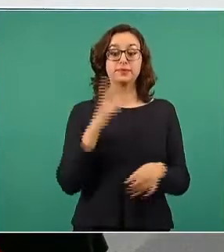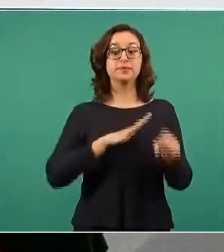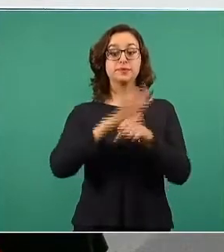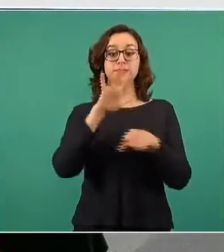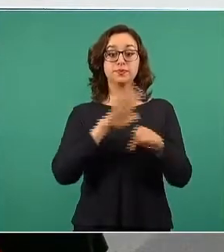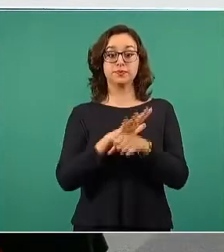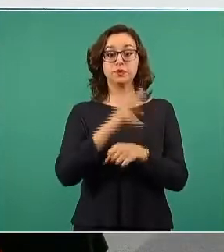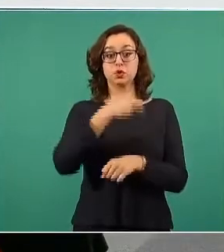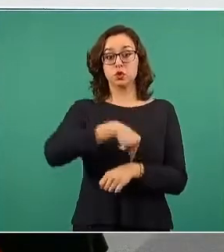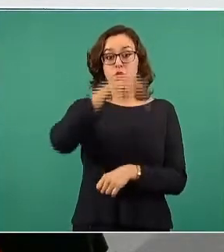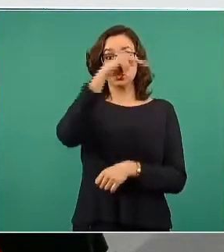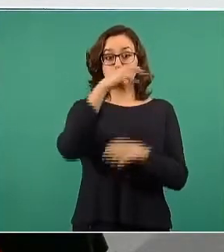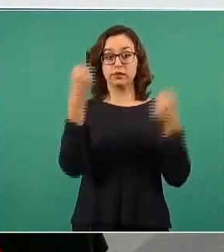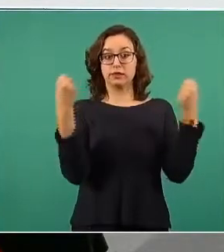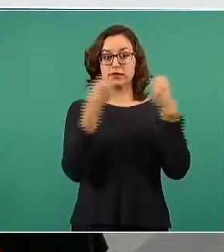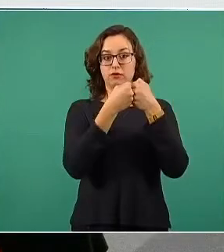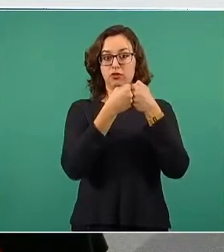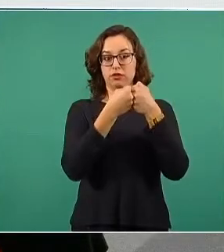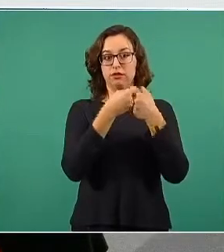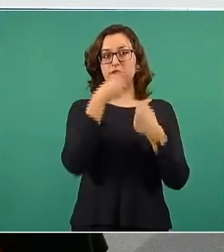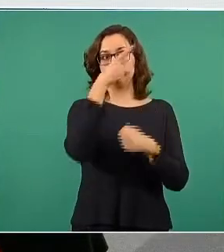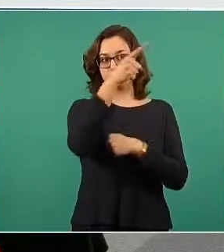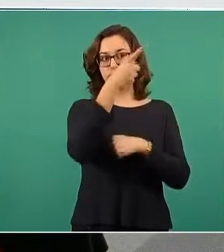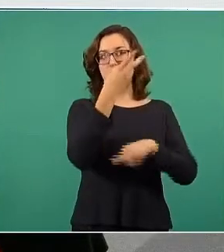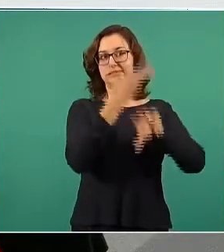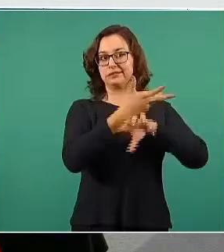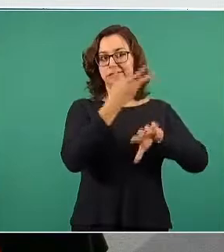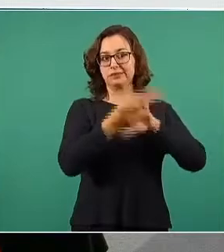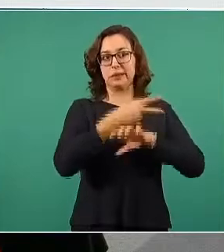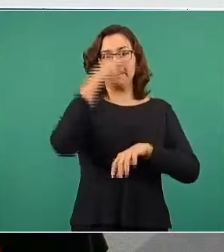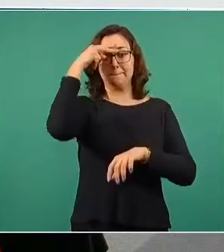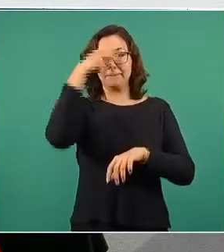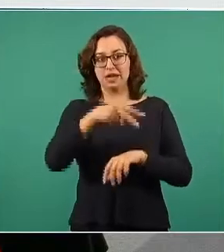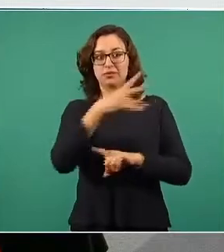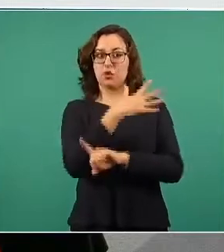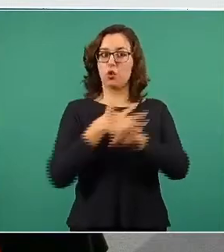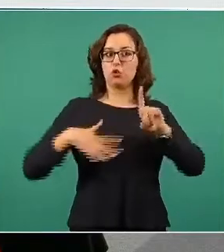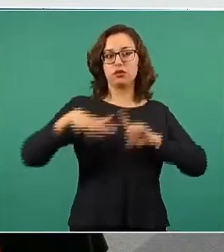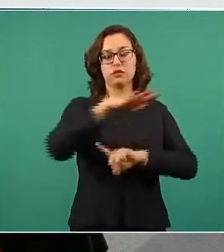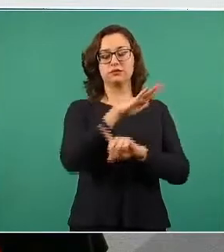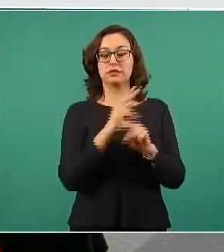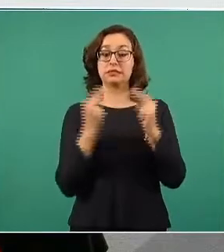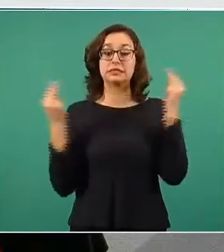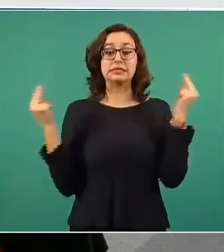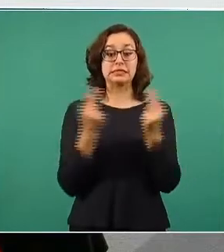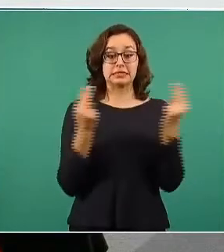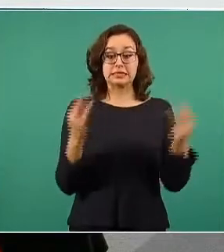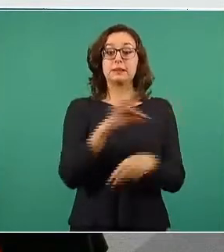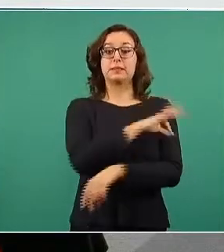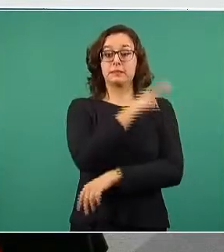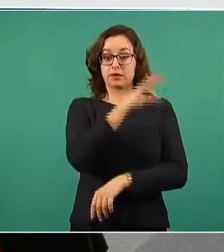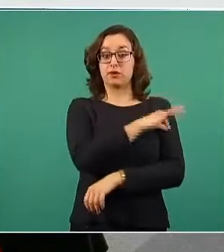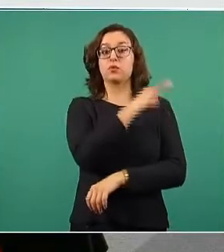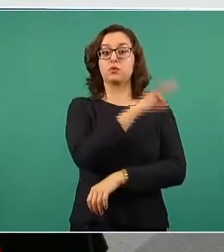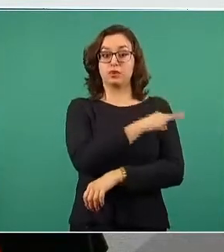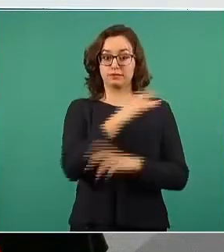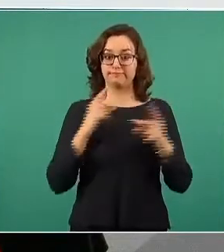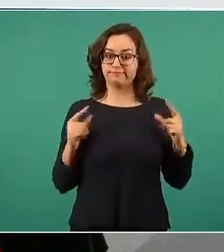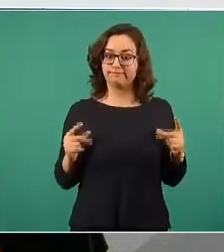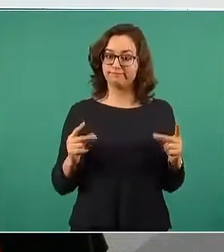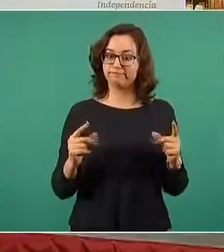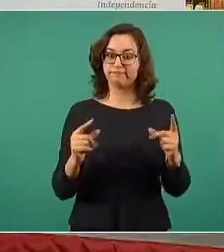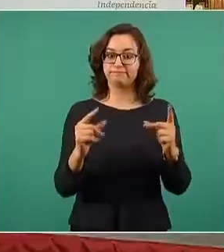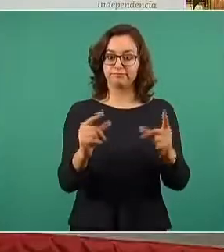franja fronteriza México-Estados Unidos, por razones varias que hemos explicado, pero quiero volverlas a comentar para quien no lo